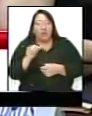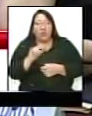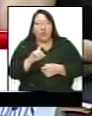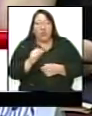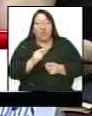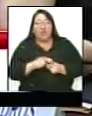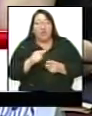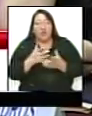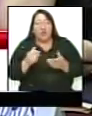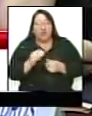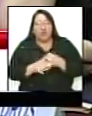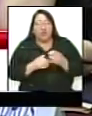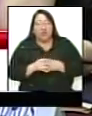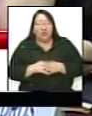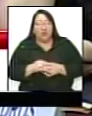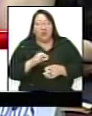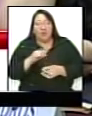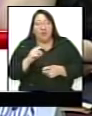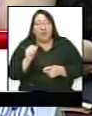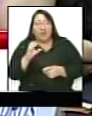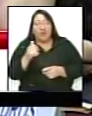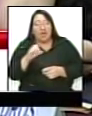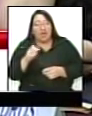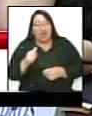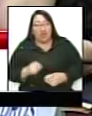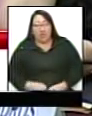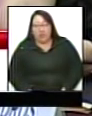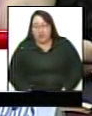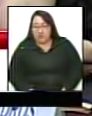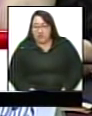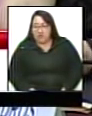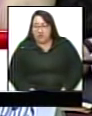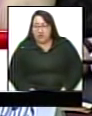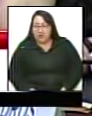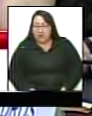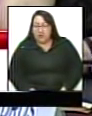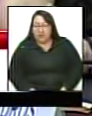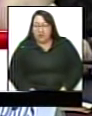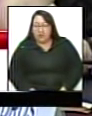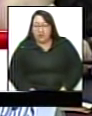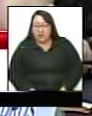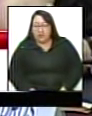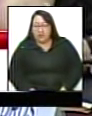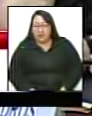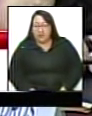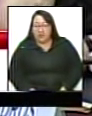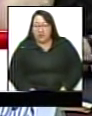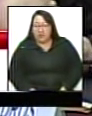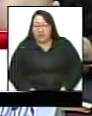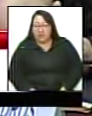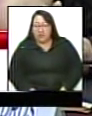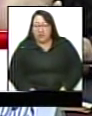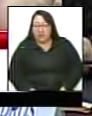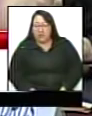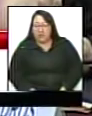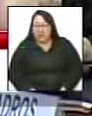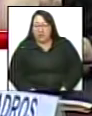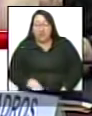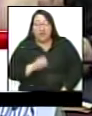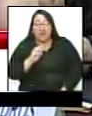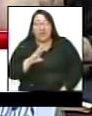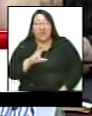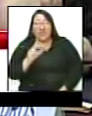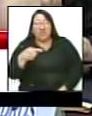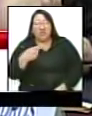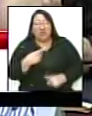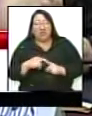de productos, de los pimientos, del cacao. Que todavía, como decía Selfia, tenemos 3.000 variedades de papas, y